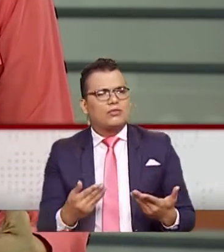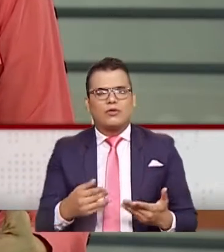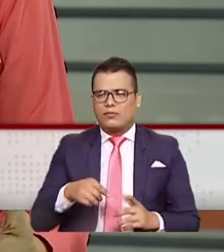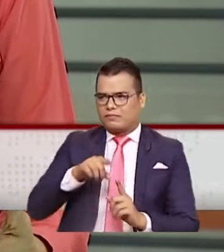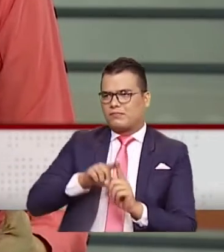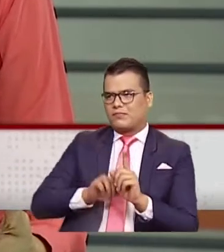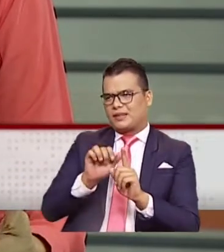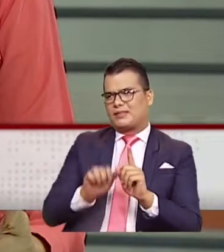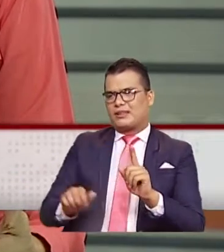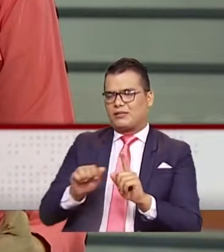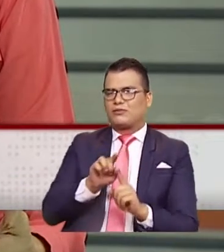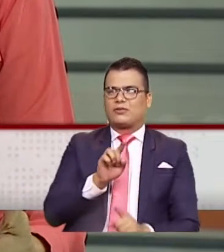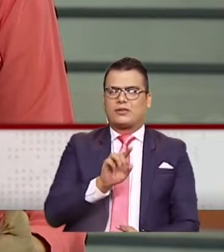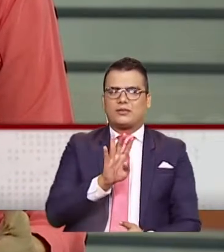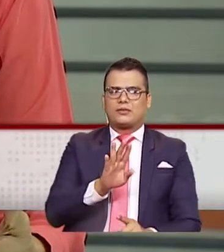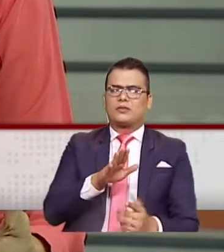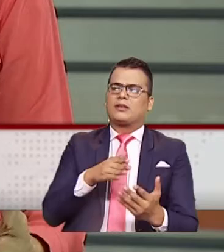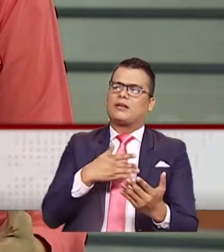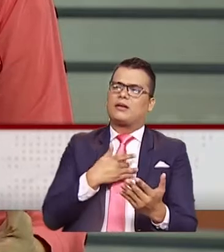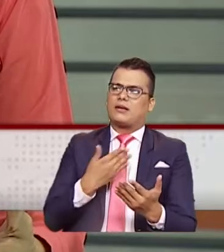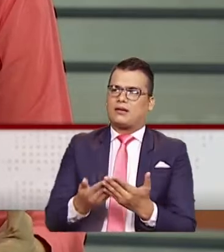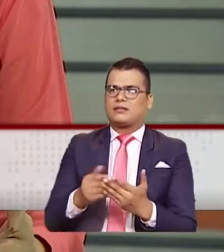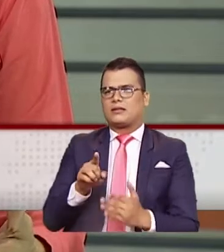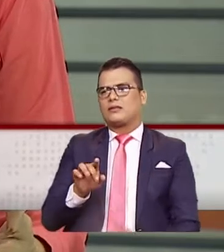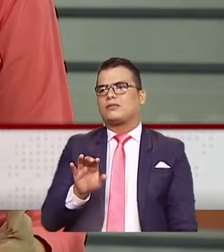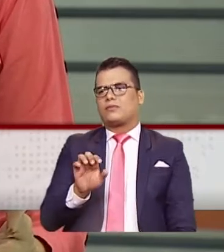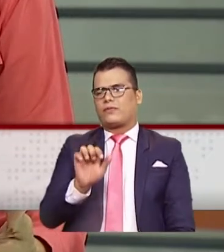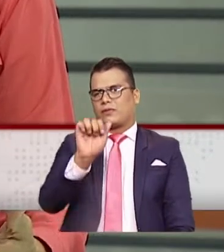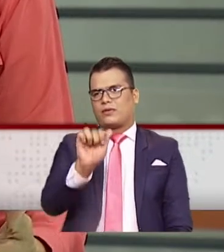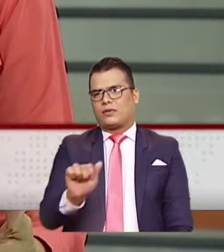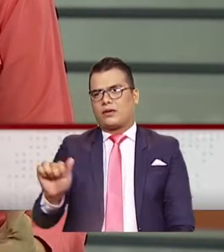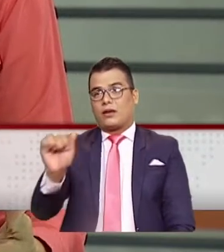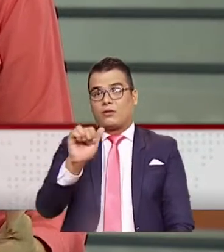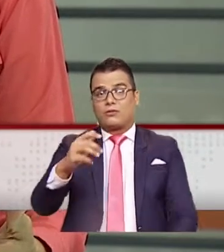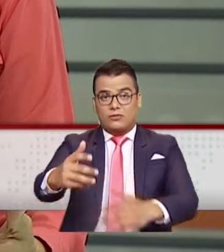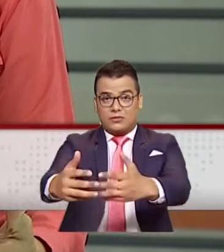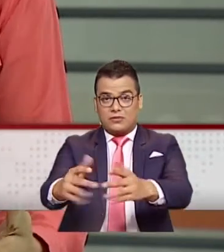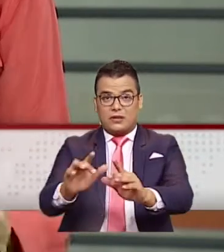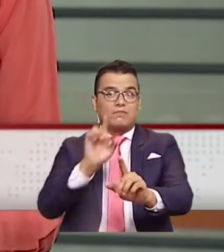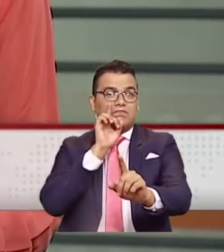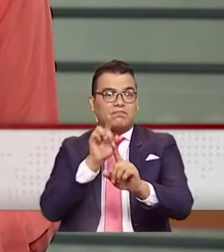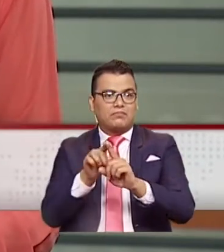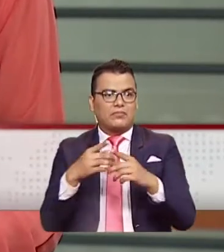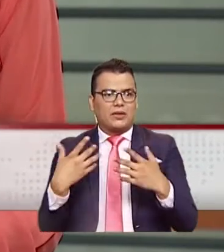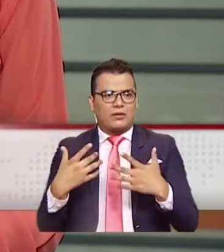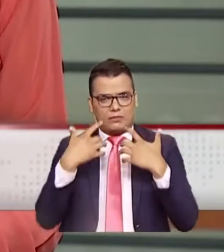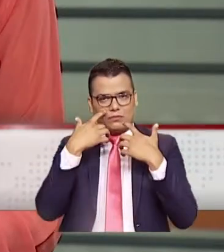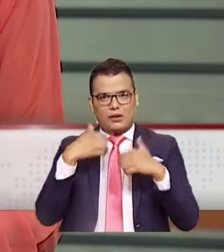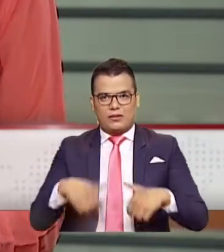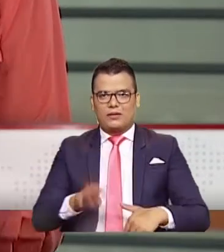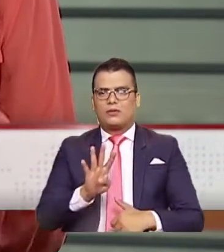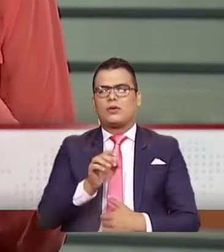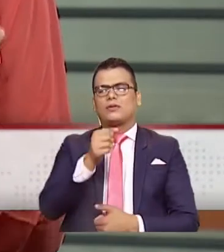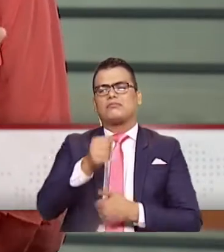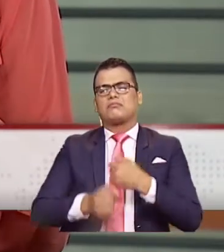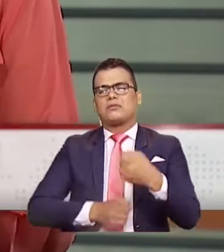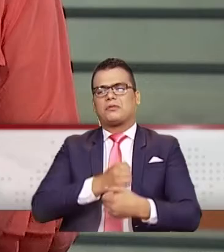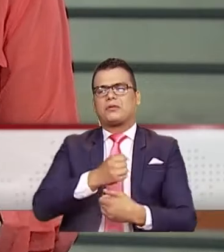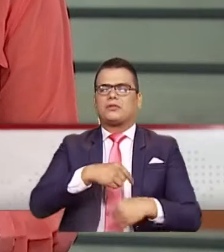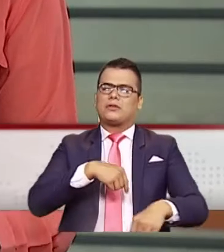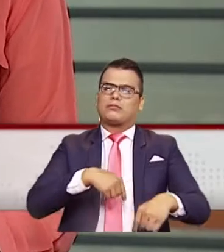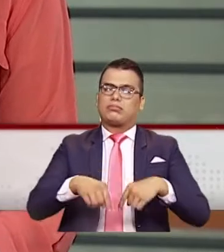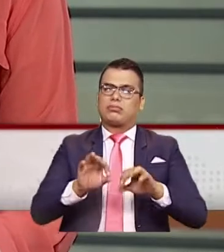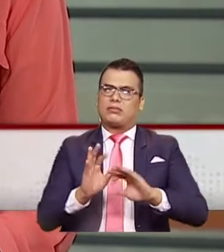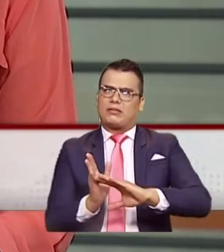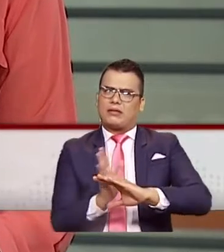agosto desde el 14 hasta el 19 tiene preparado un cierre muy importante para estos cuatro años de administración con todos los